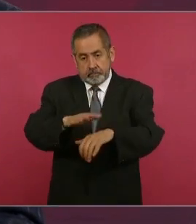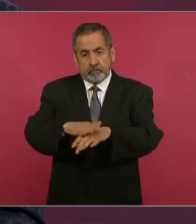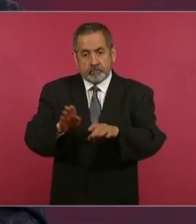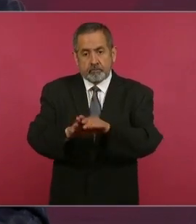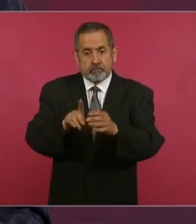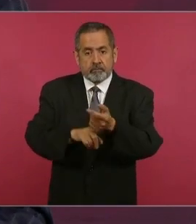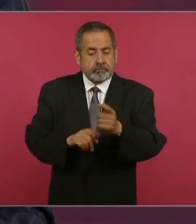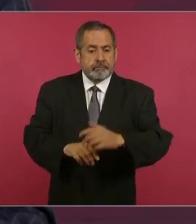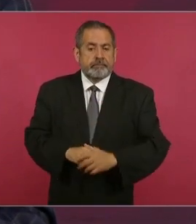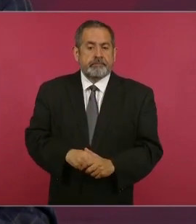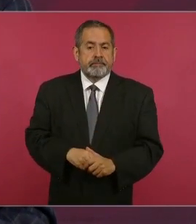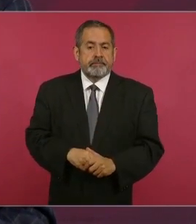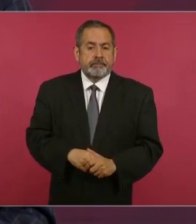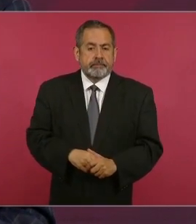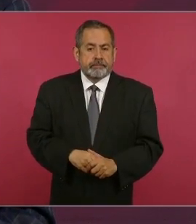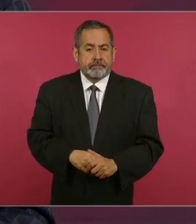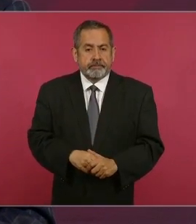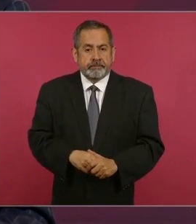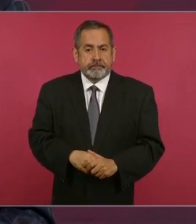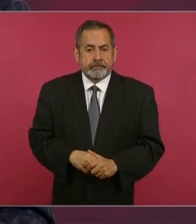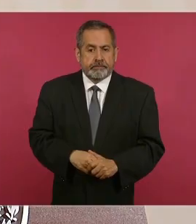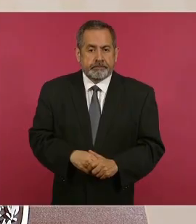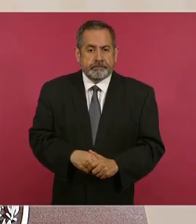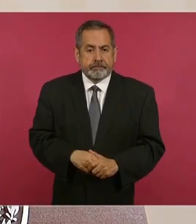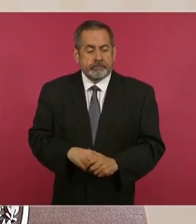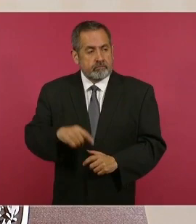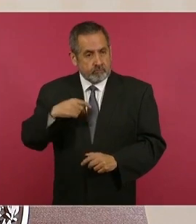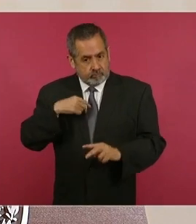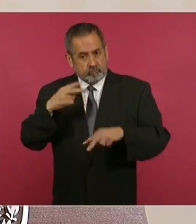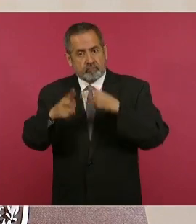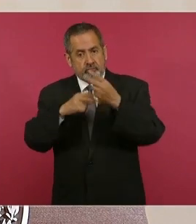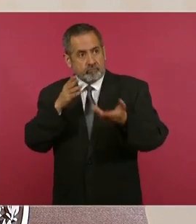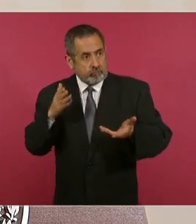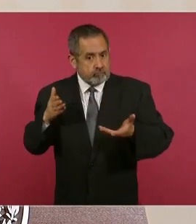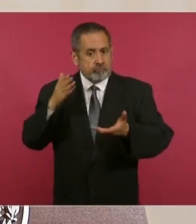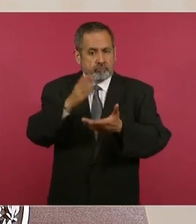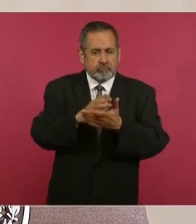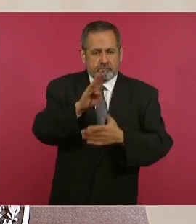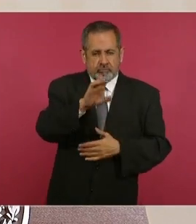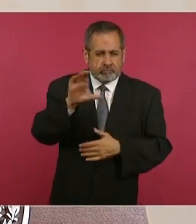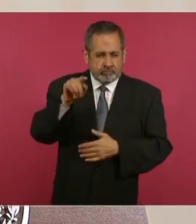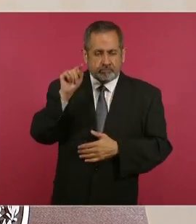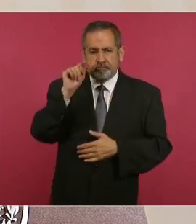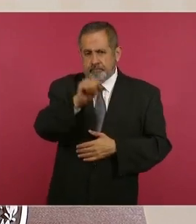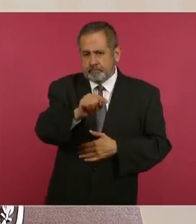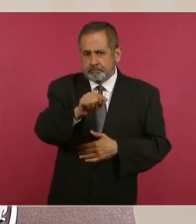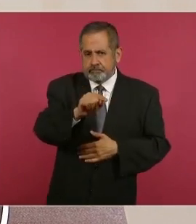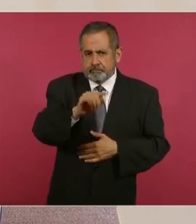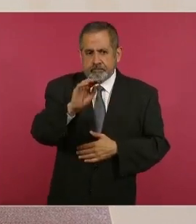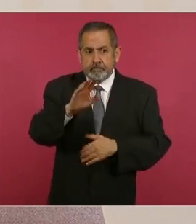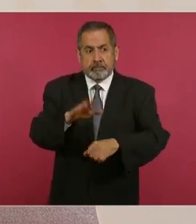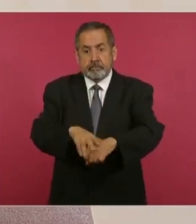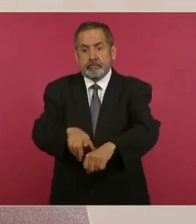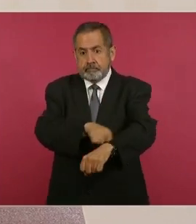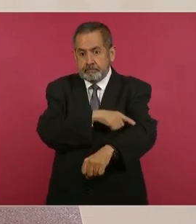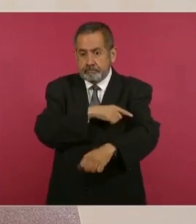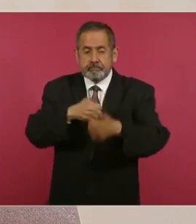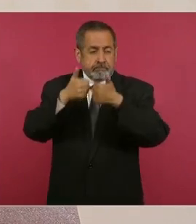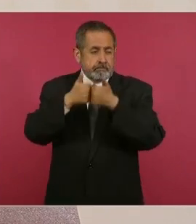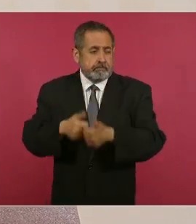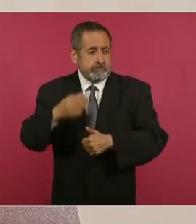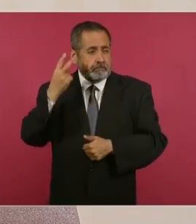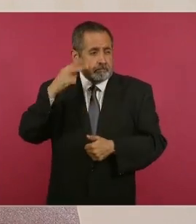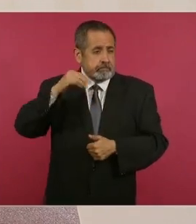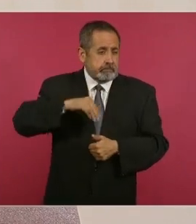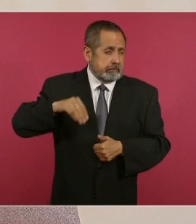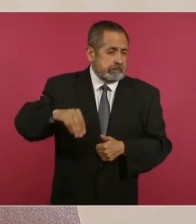que va a ser una gira posiblemente larga, voy